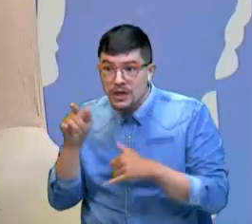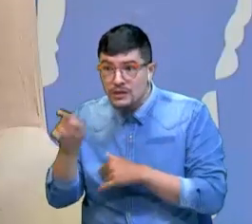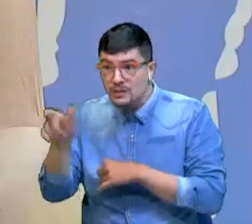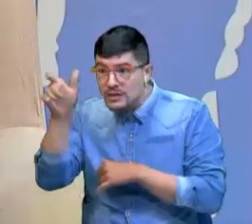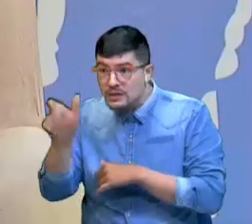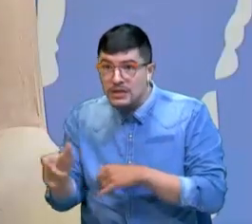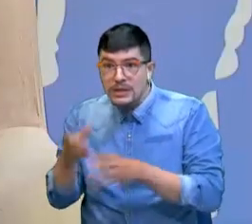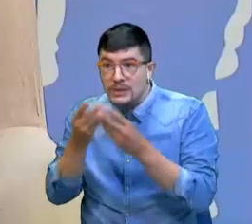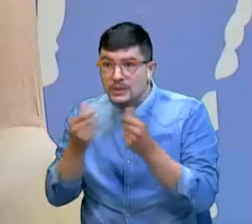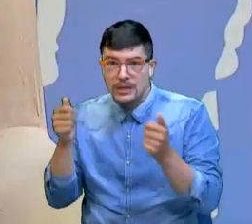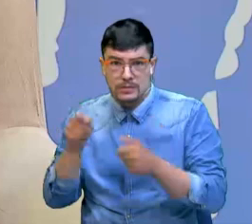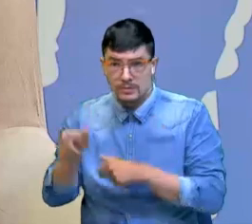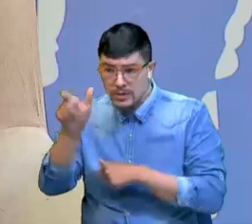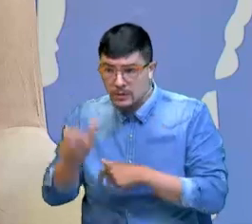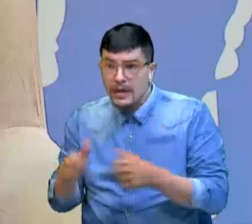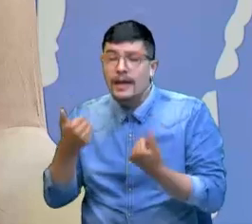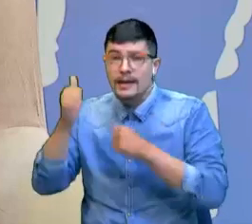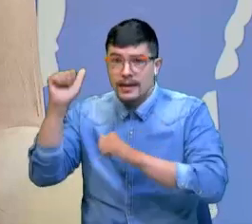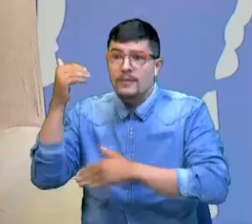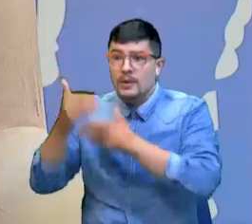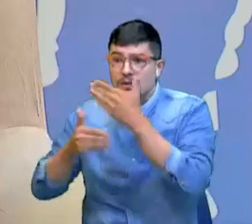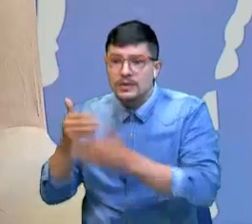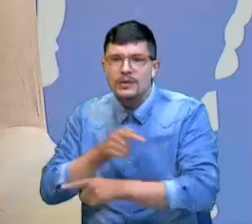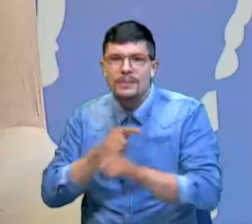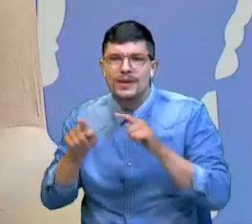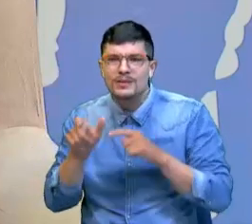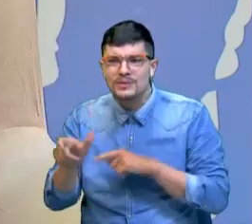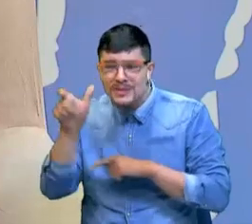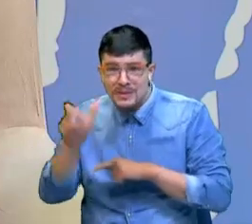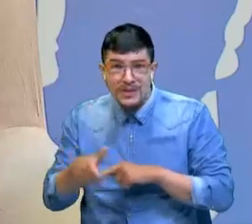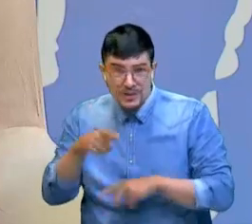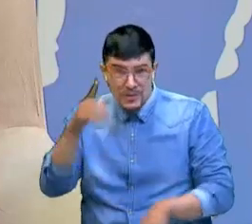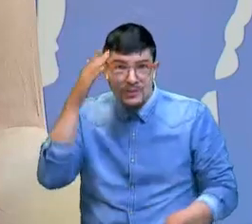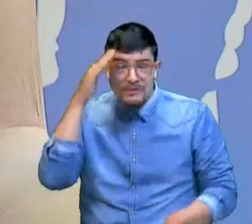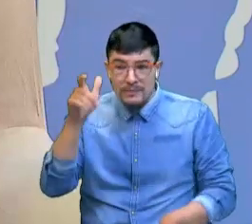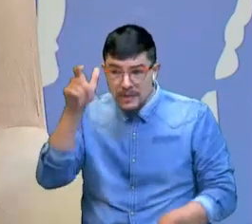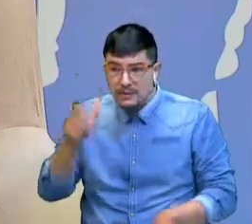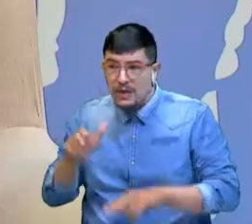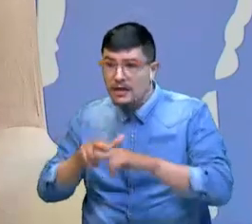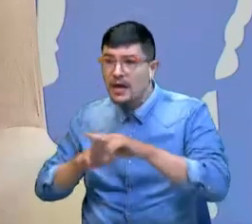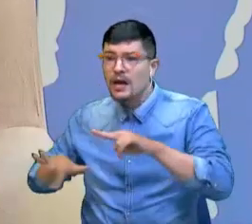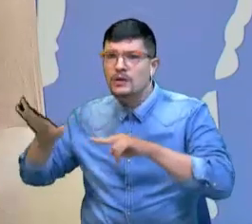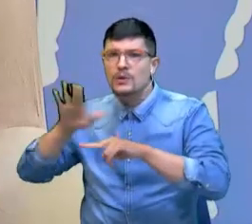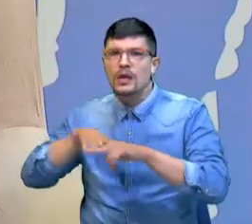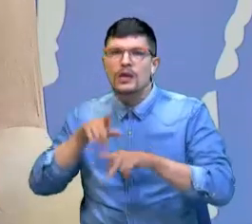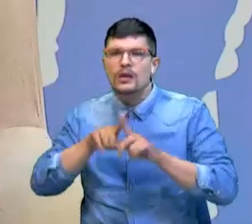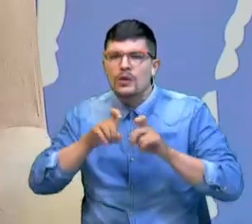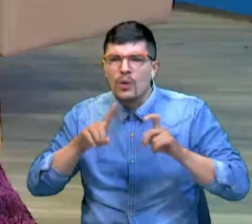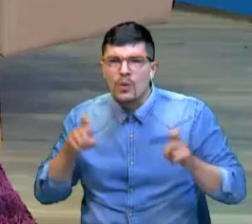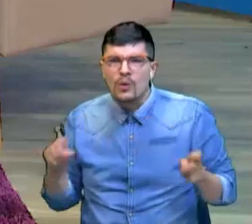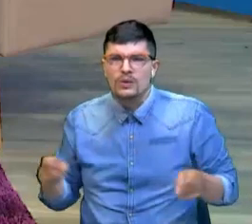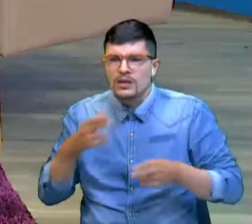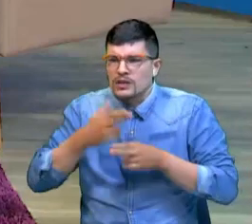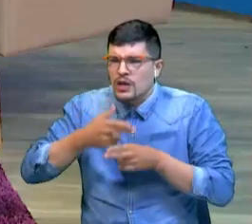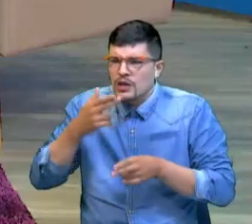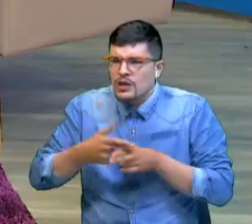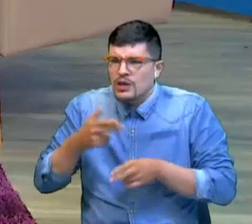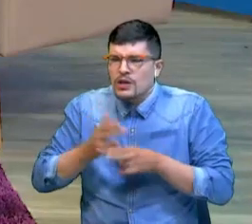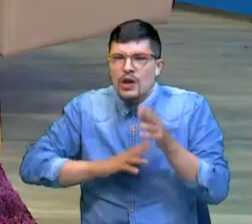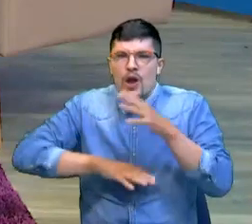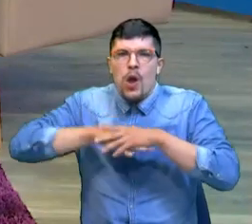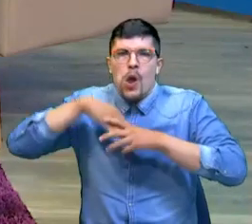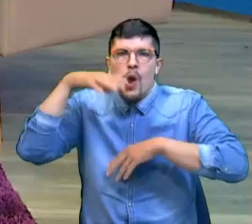a reclamar, él ganó el proceso. Pero el empleador, ¿sabe qué hizo el empleador? Una persona natural, cogió sus bienes, cogió su empresa,